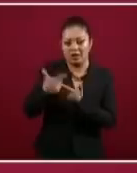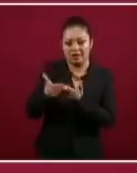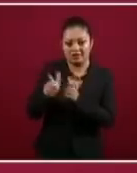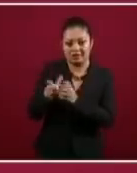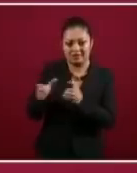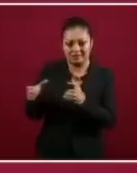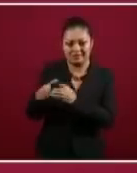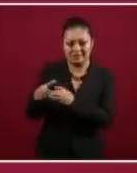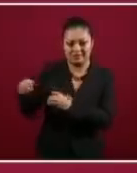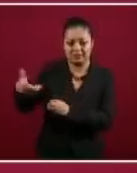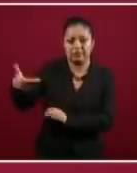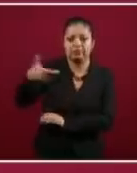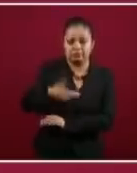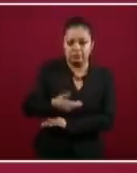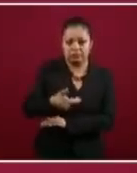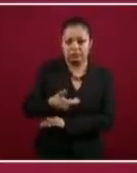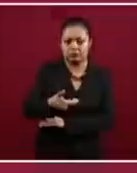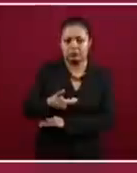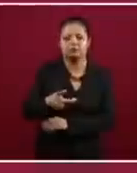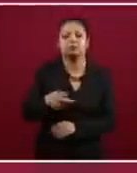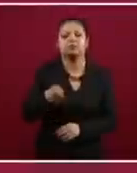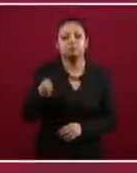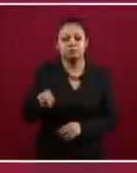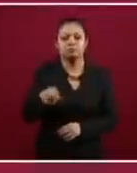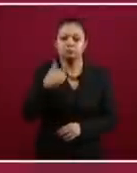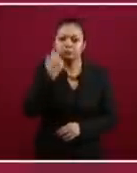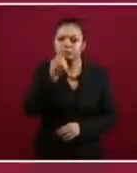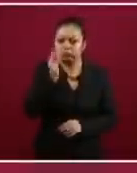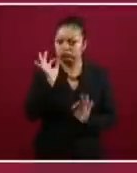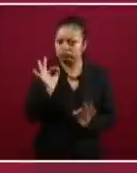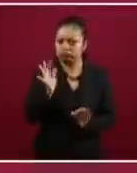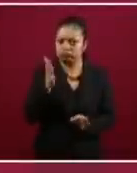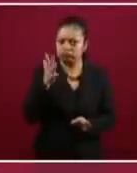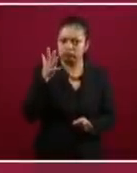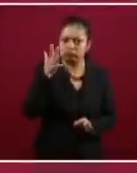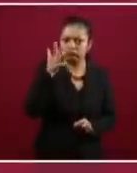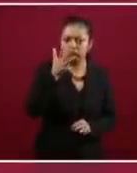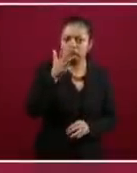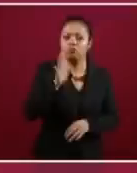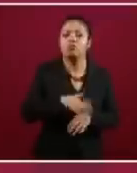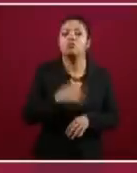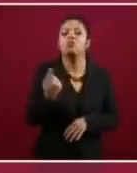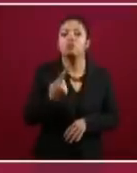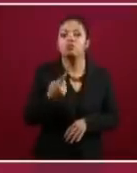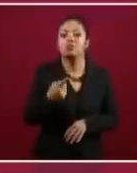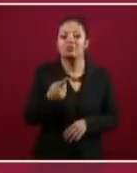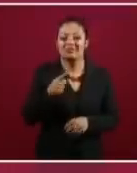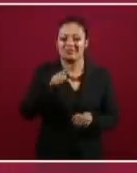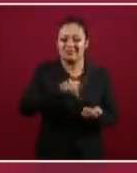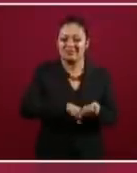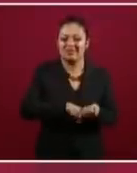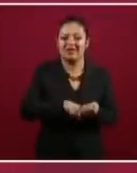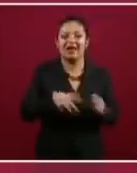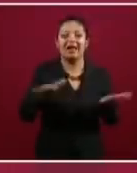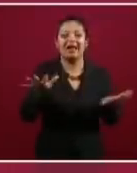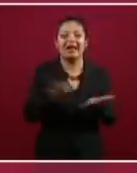Y se va por buen camino porque se llevó a cabo la reforma laboral